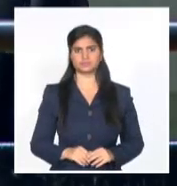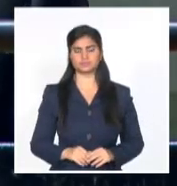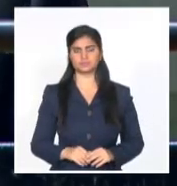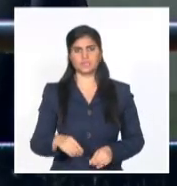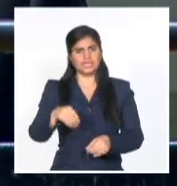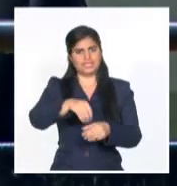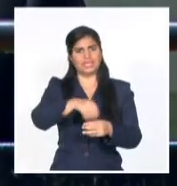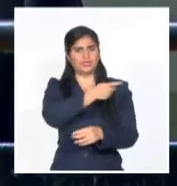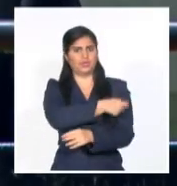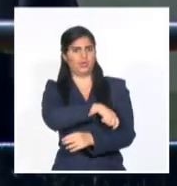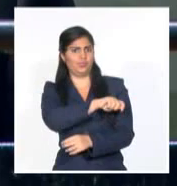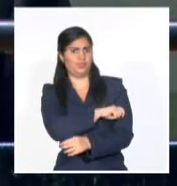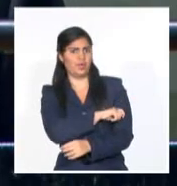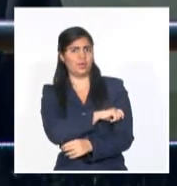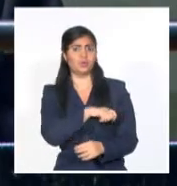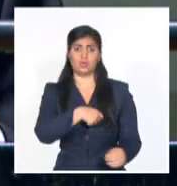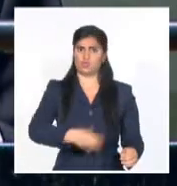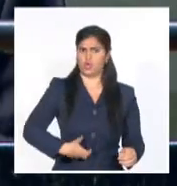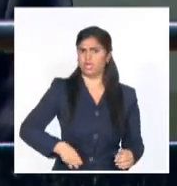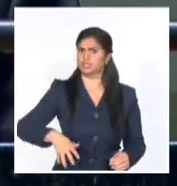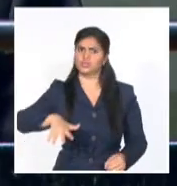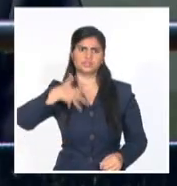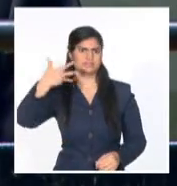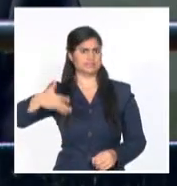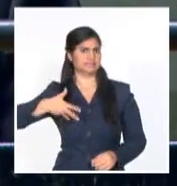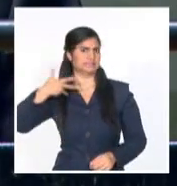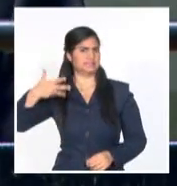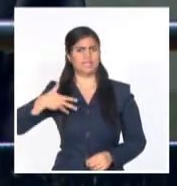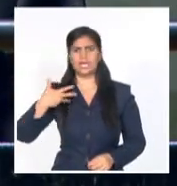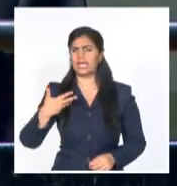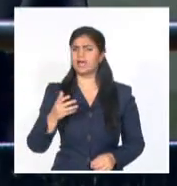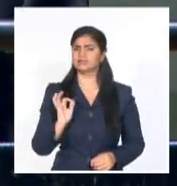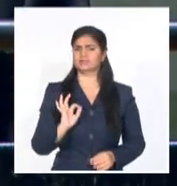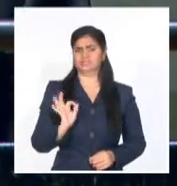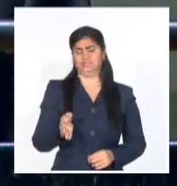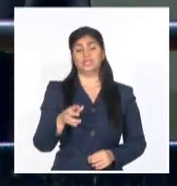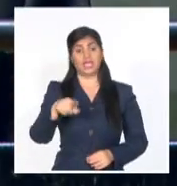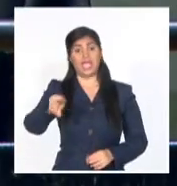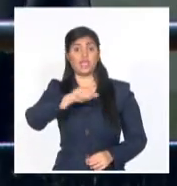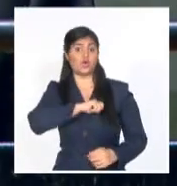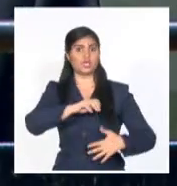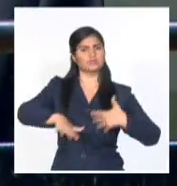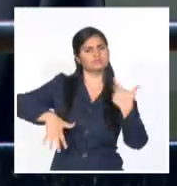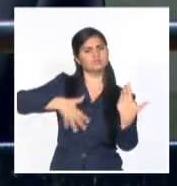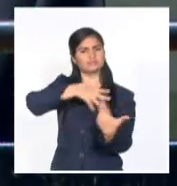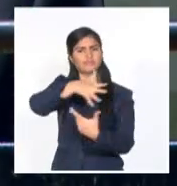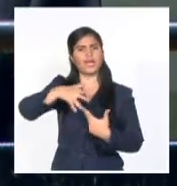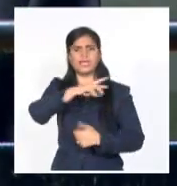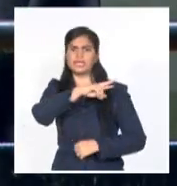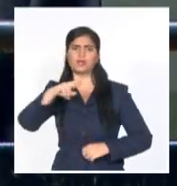de ingobernabilidad y destruir el orden constitucional. Esos